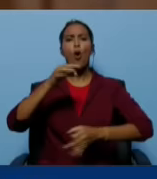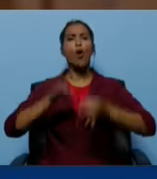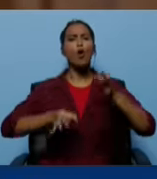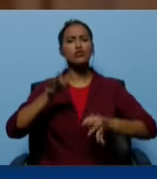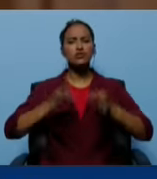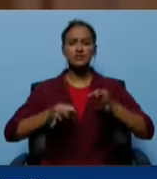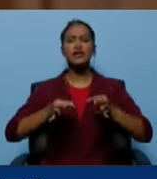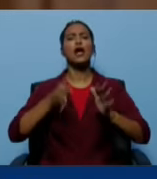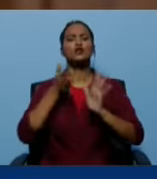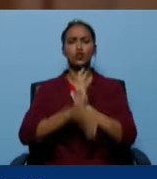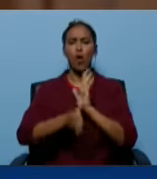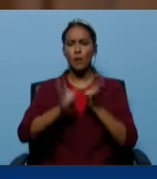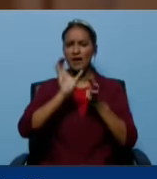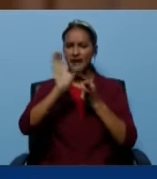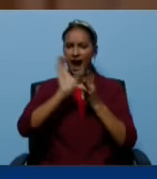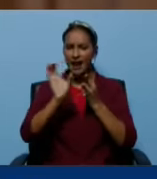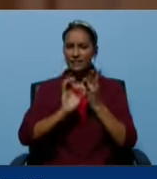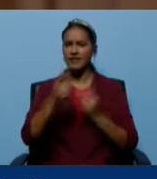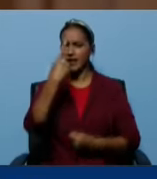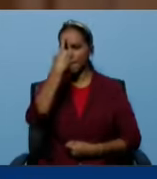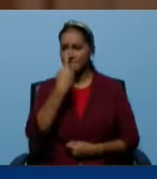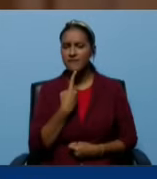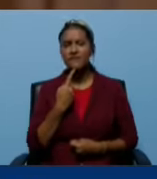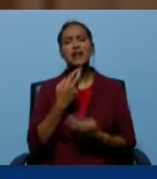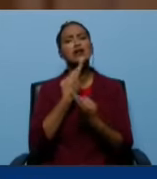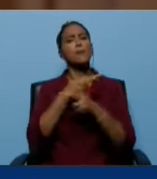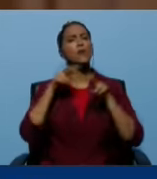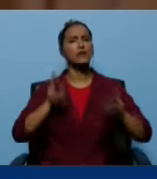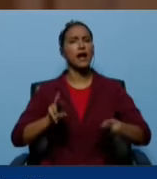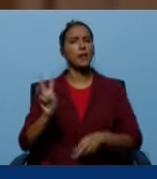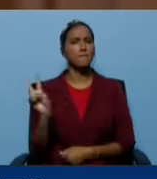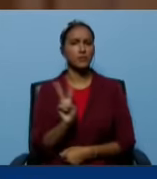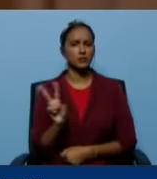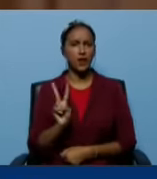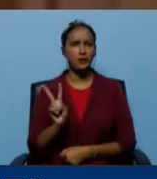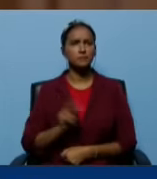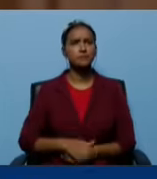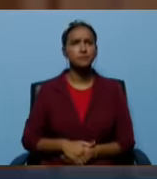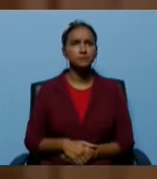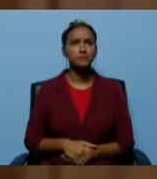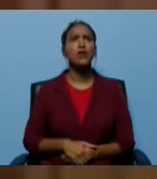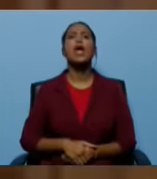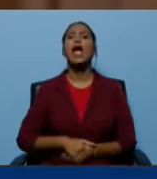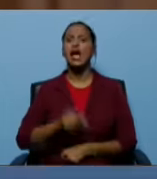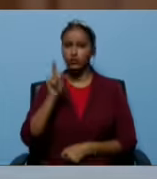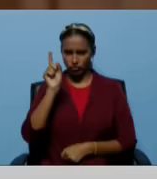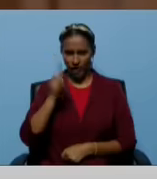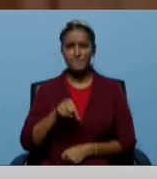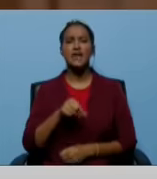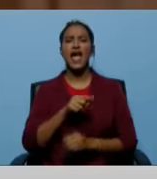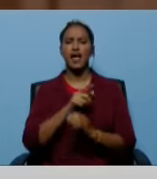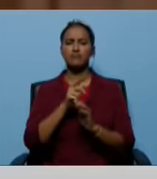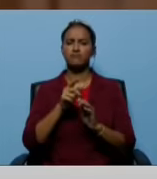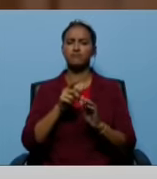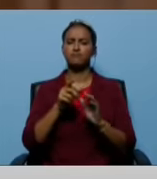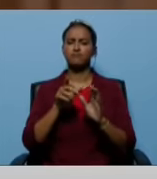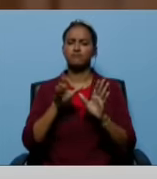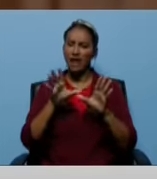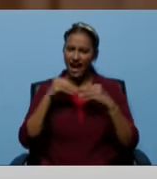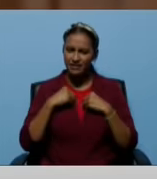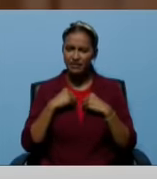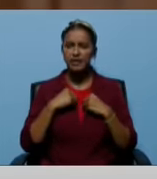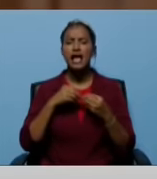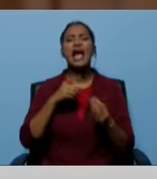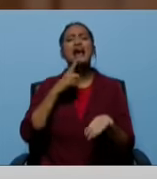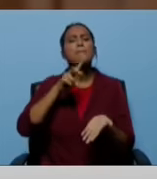procesos, de nuestras instituciones, insisto, y que además ha ratificado que todo lo que